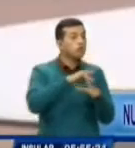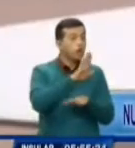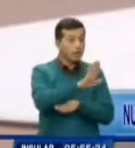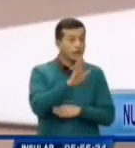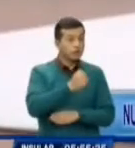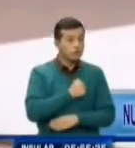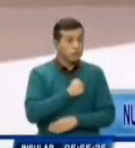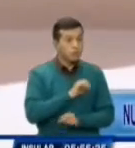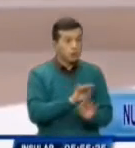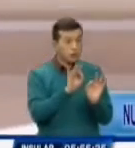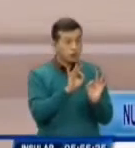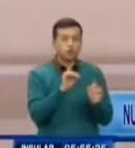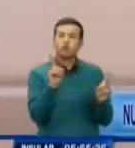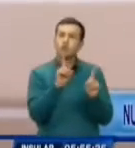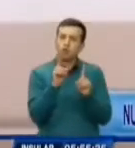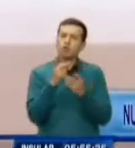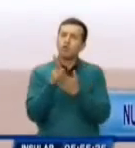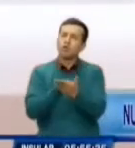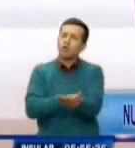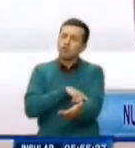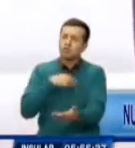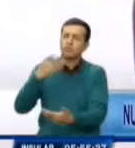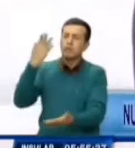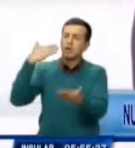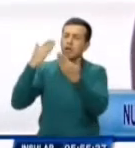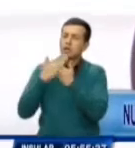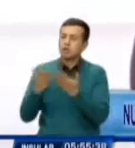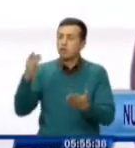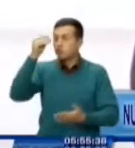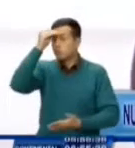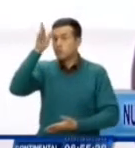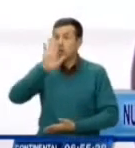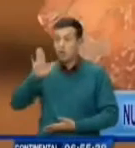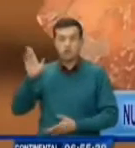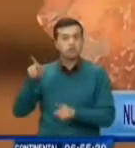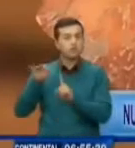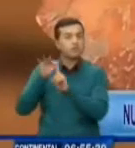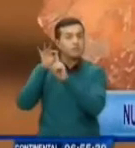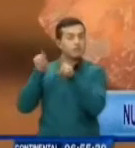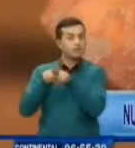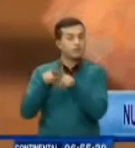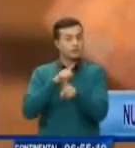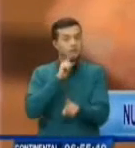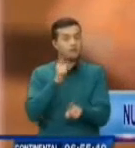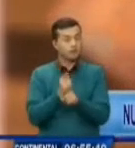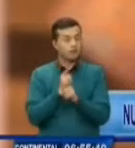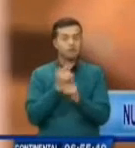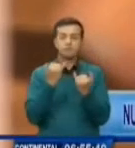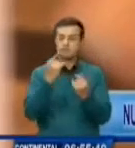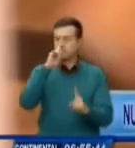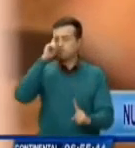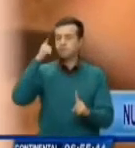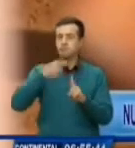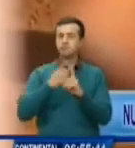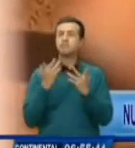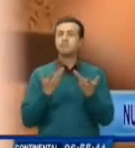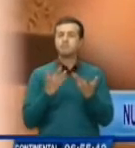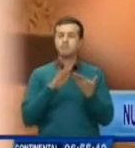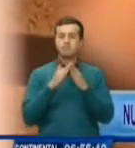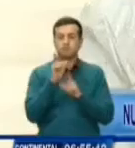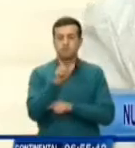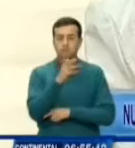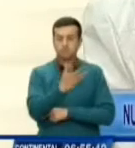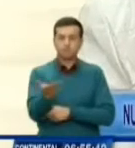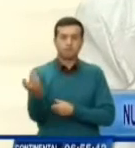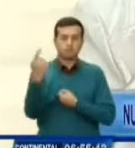materiales, también a los rituales, los saberes ancestrales y otras prácticas milenarias. Por eso, otro de los objetivos será vincular a la